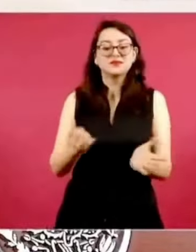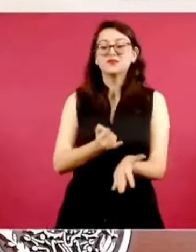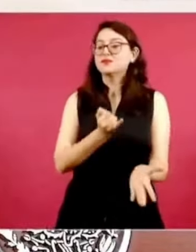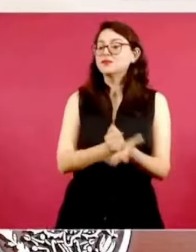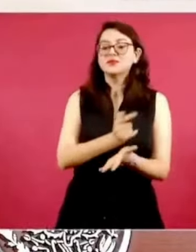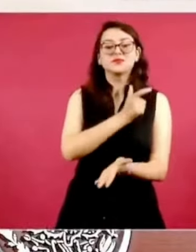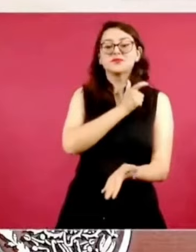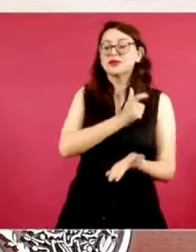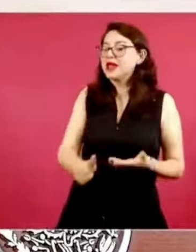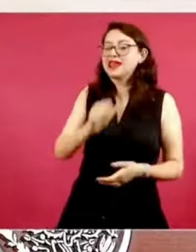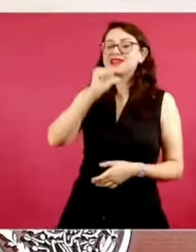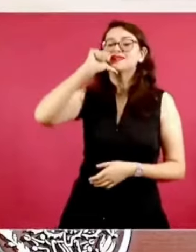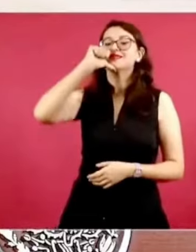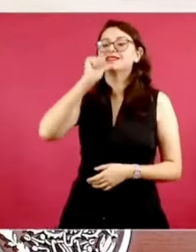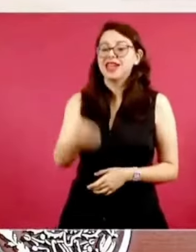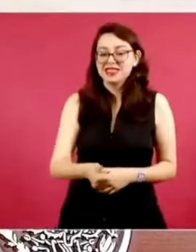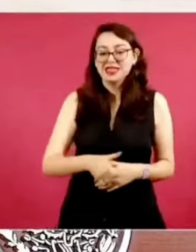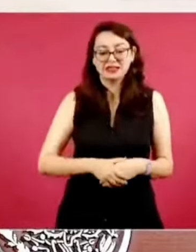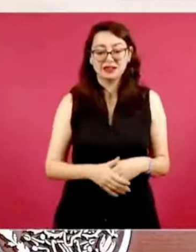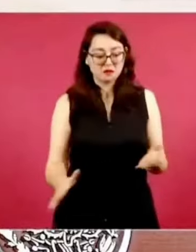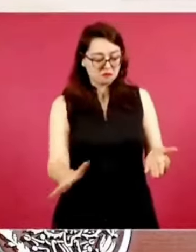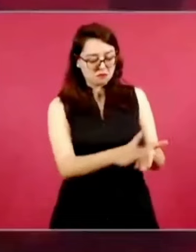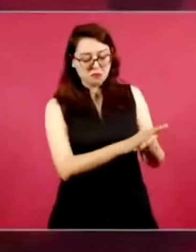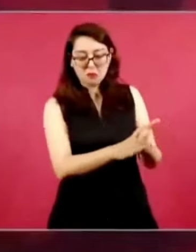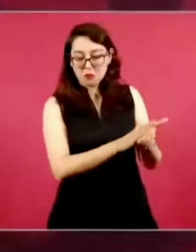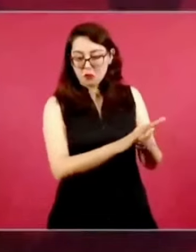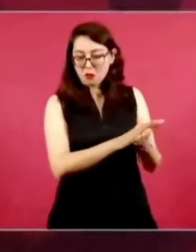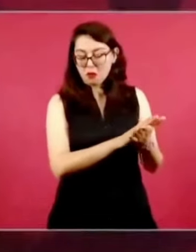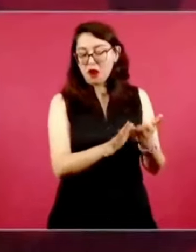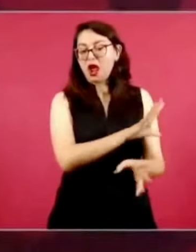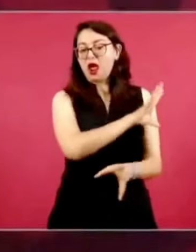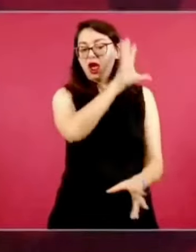impuestos se les condonan los